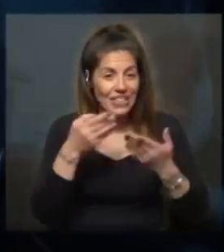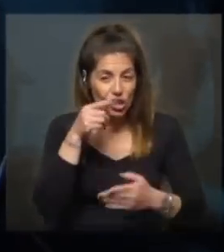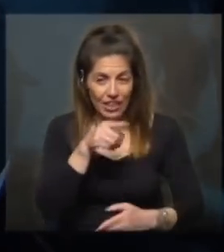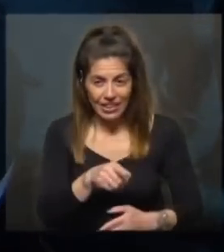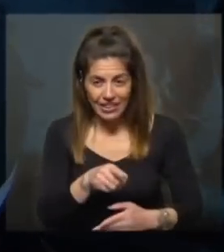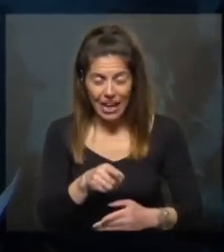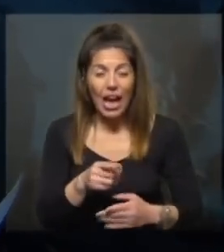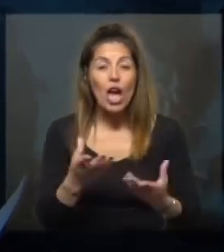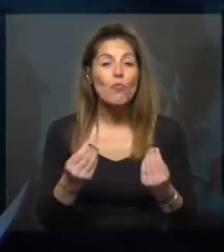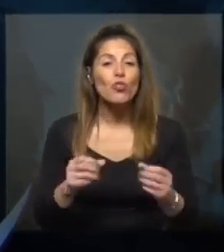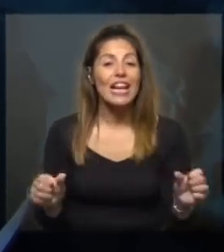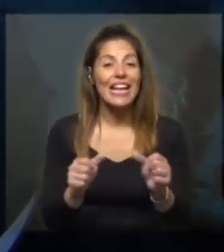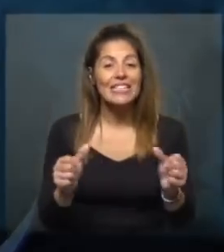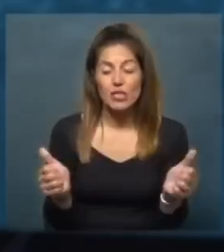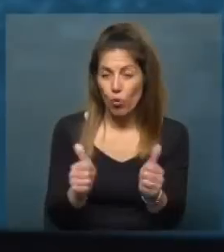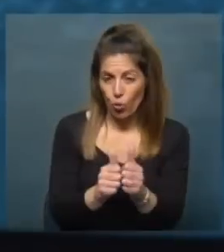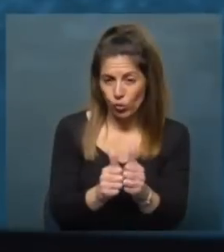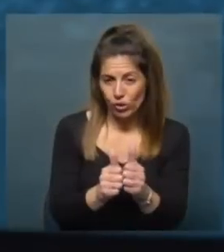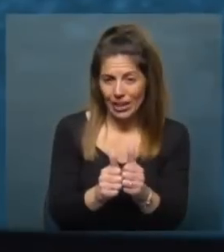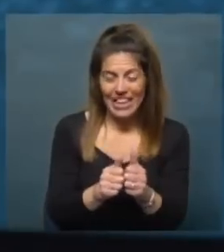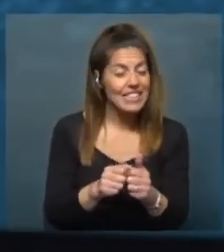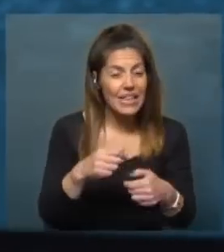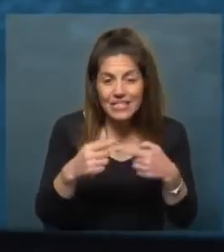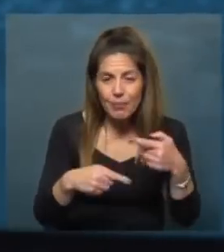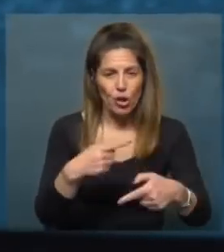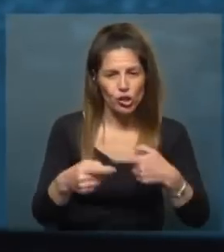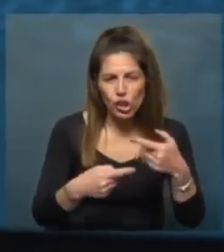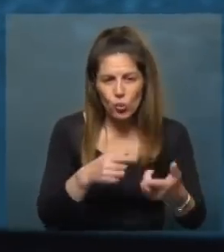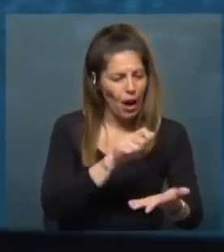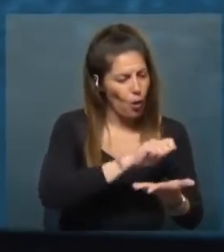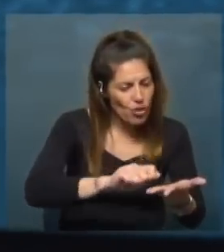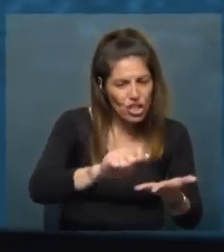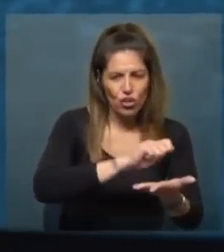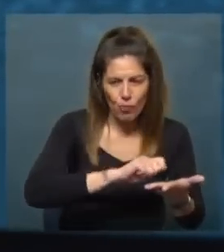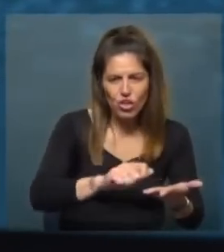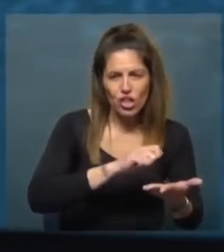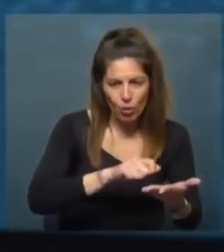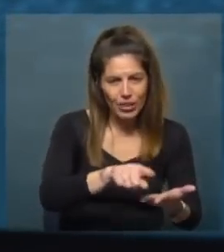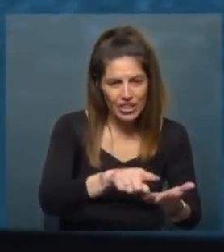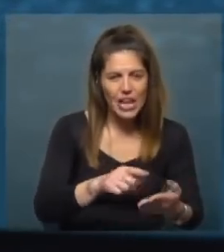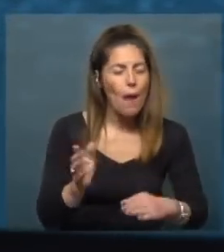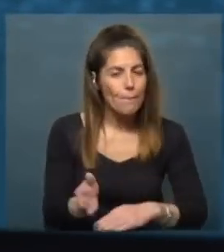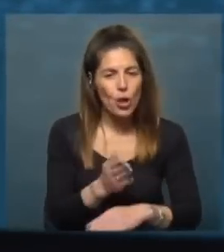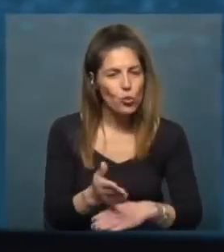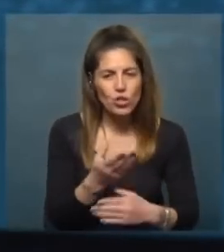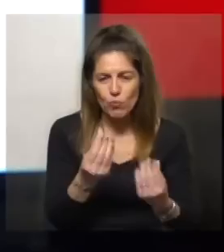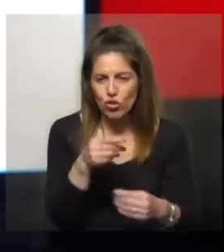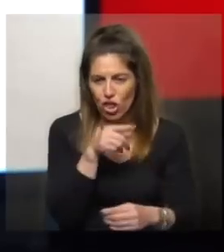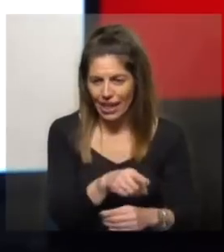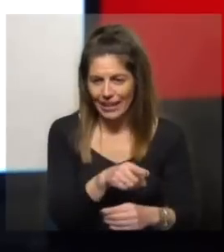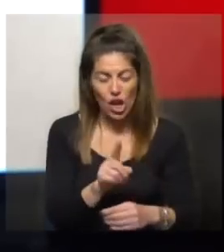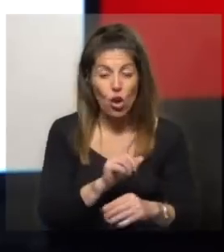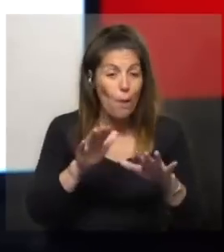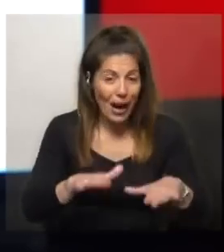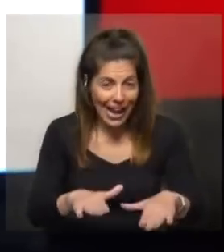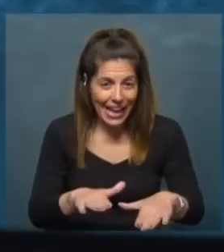en coautoría No para de No para de componer eso es algo maravilloso produce muchísimo desde ahí yo creo que es una forma